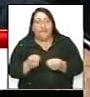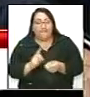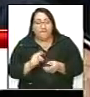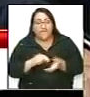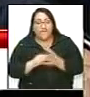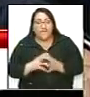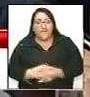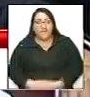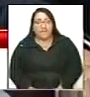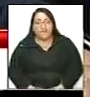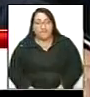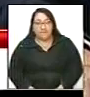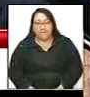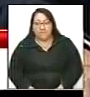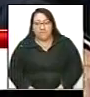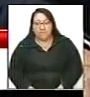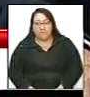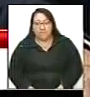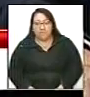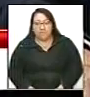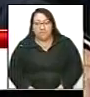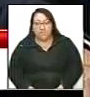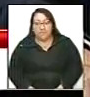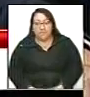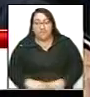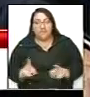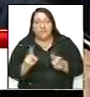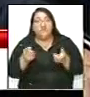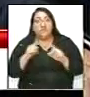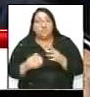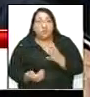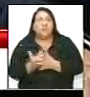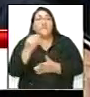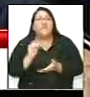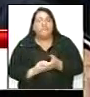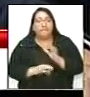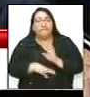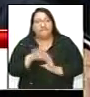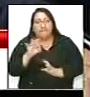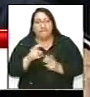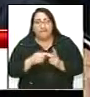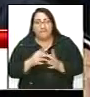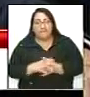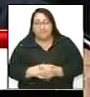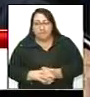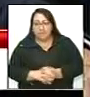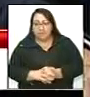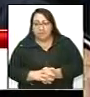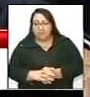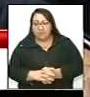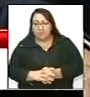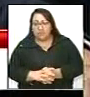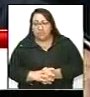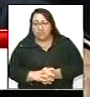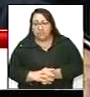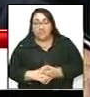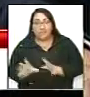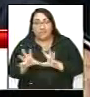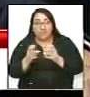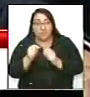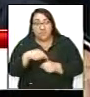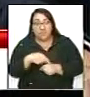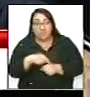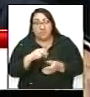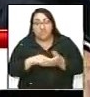Entonces, si cesa, ya no podría reactivarse, sino solamente cuando nuevamente elija. Entonces, yo les pido que esto, todo esto lo